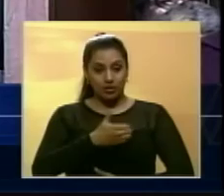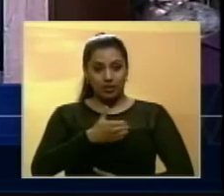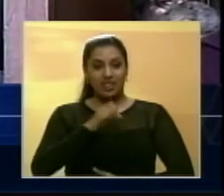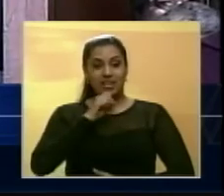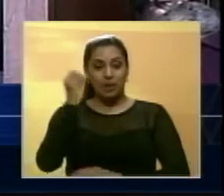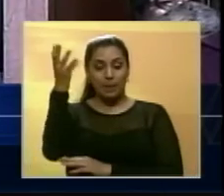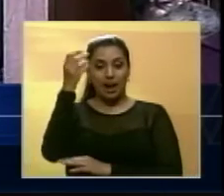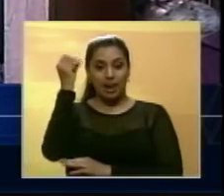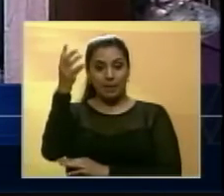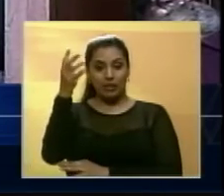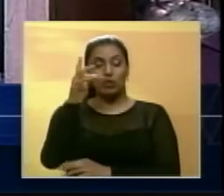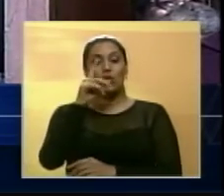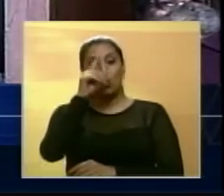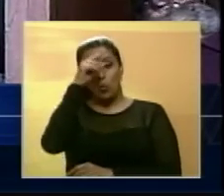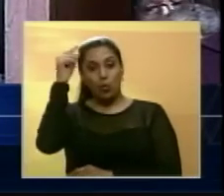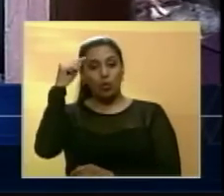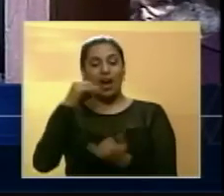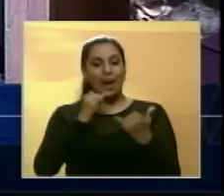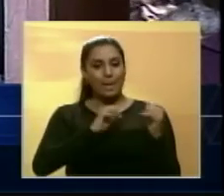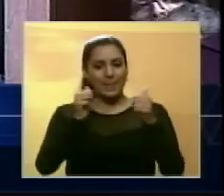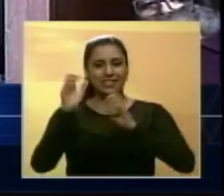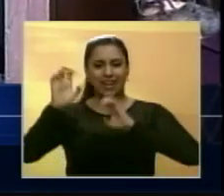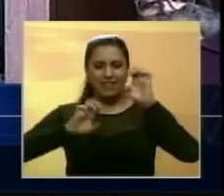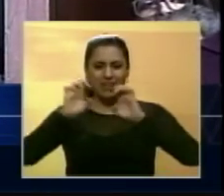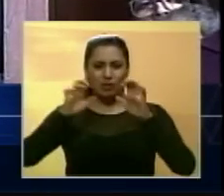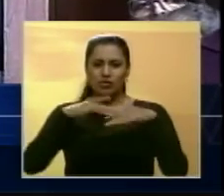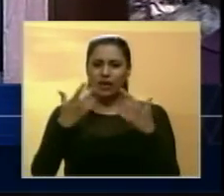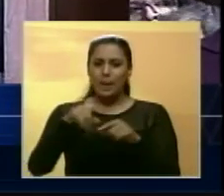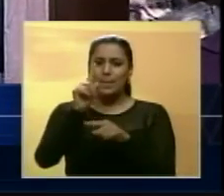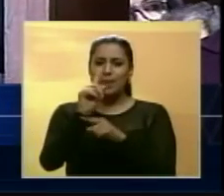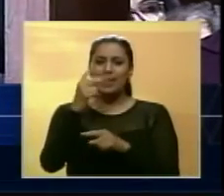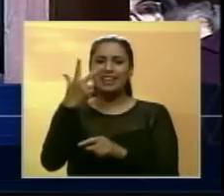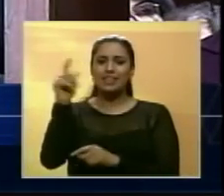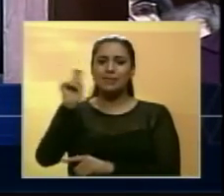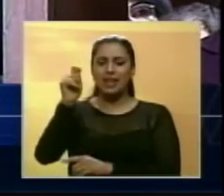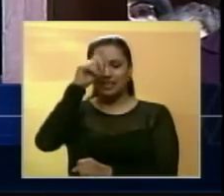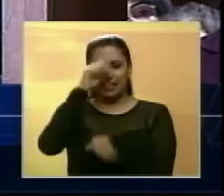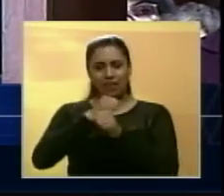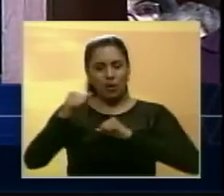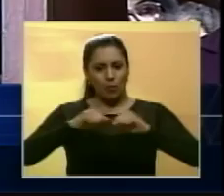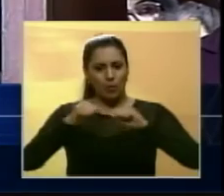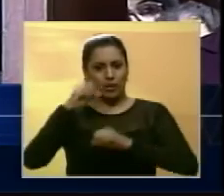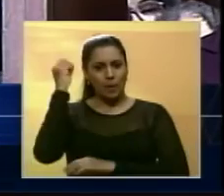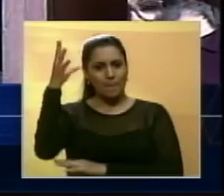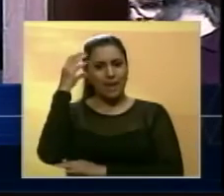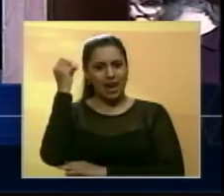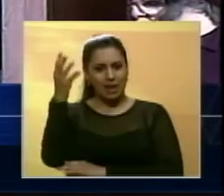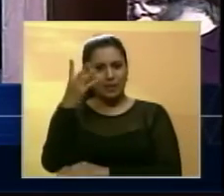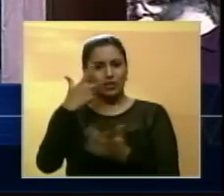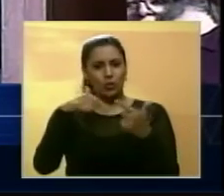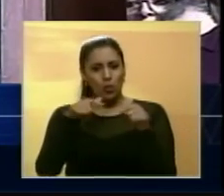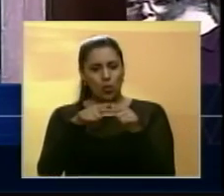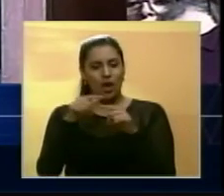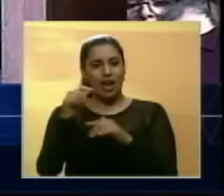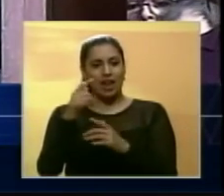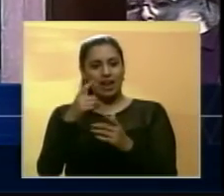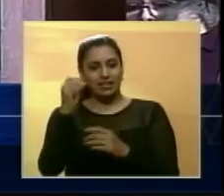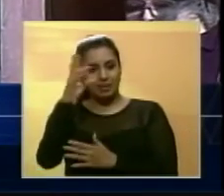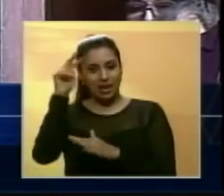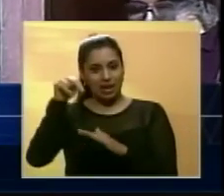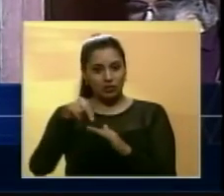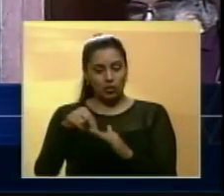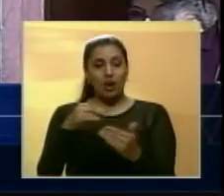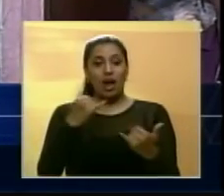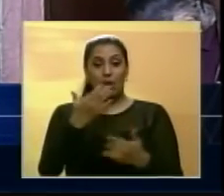del Parlamento, Julio Borges, se hizo una evaluación de los primeros tres meses de actividad parlamentaria de esta Asamblea